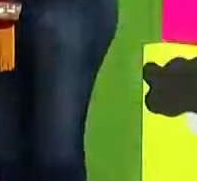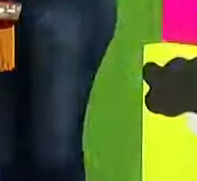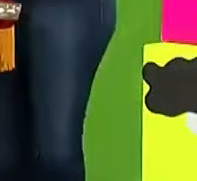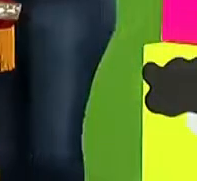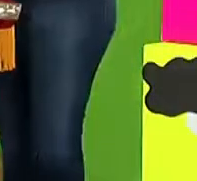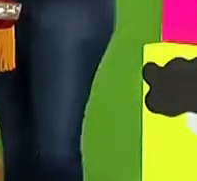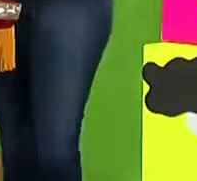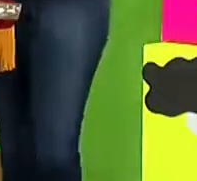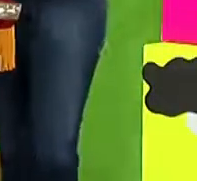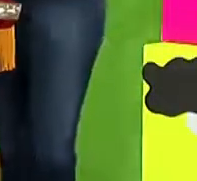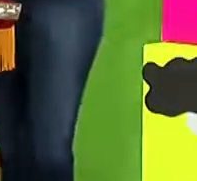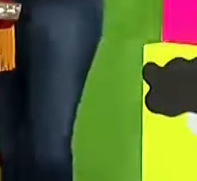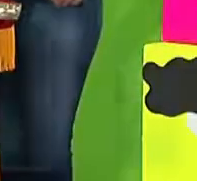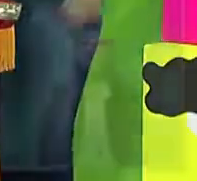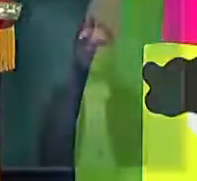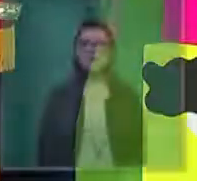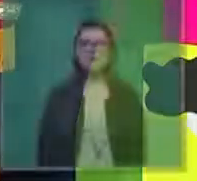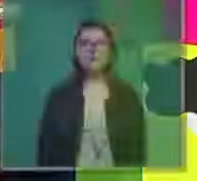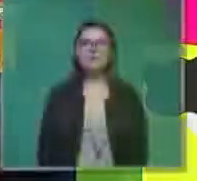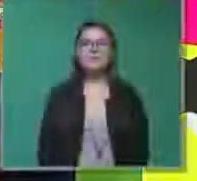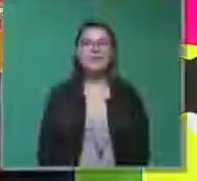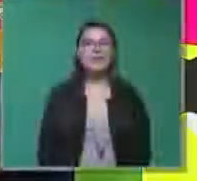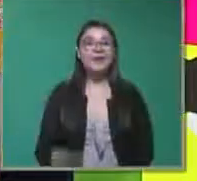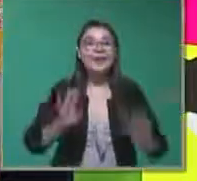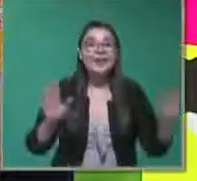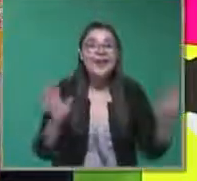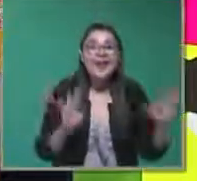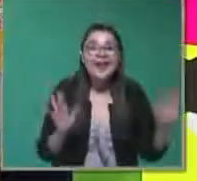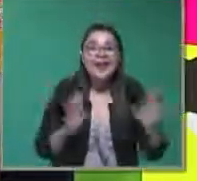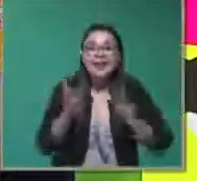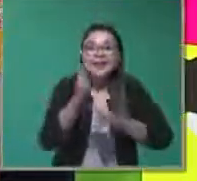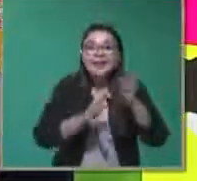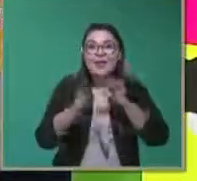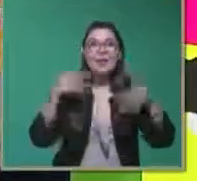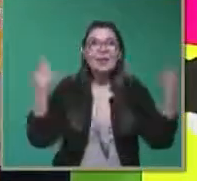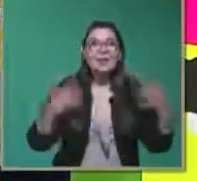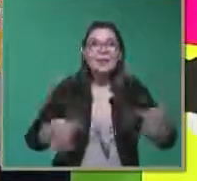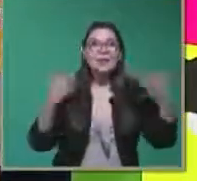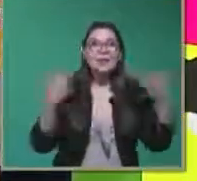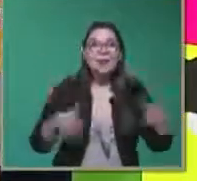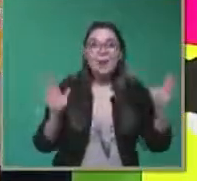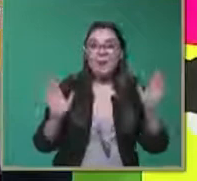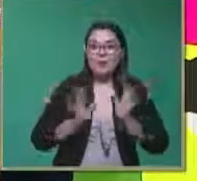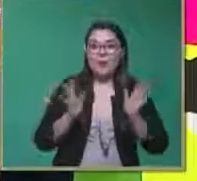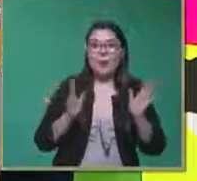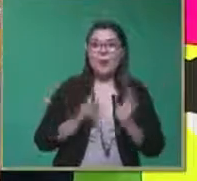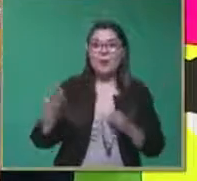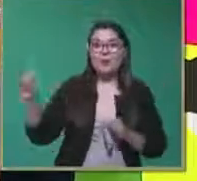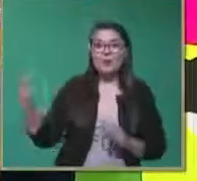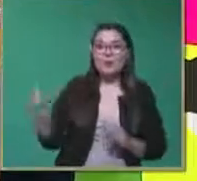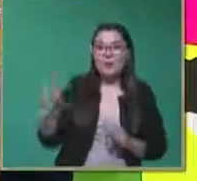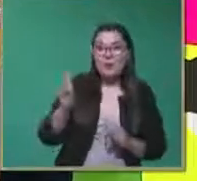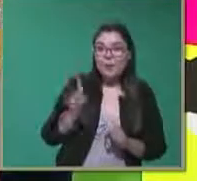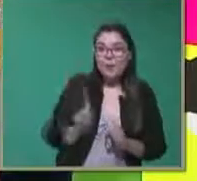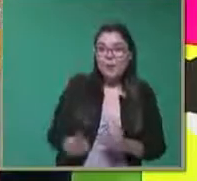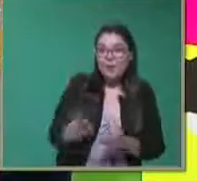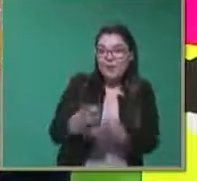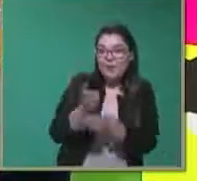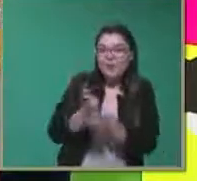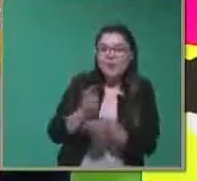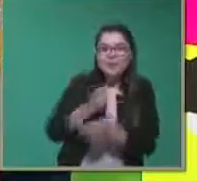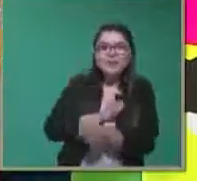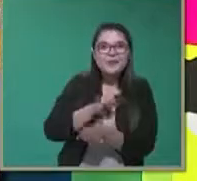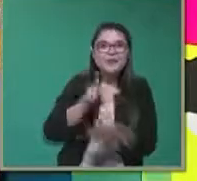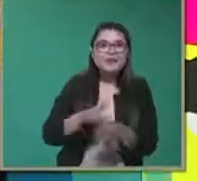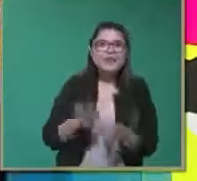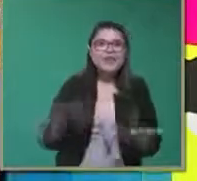Listo, ya regresamos con la gran sorpresa que les tenemos. ¿Qué creen? Nos está acompañando un invitado muy especial, que